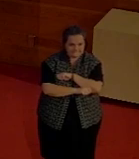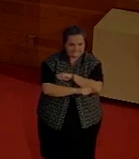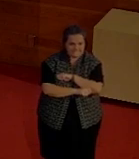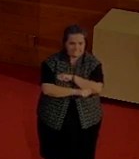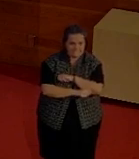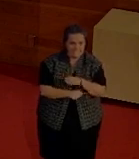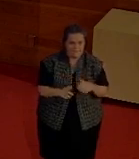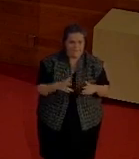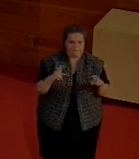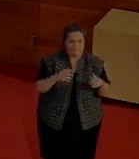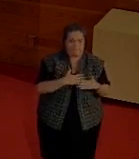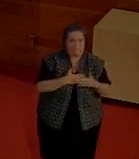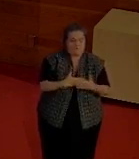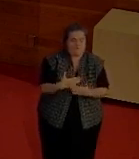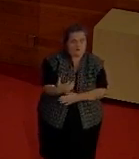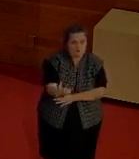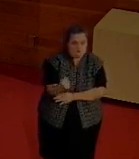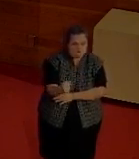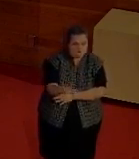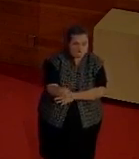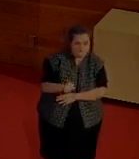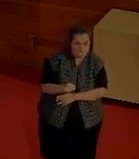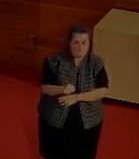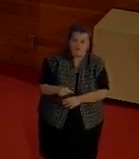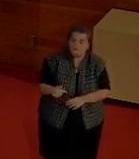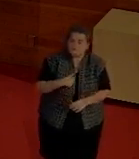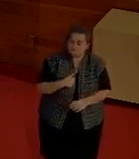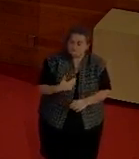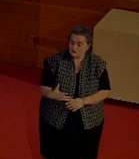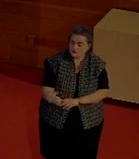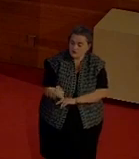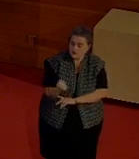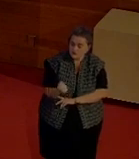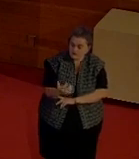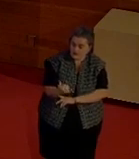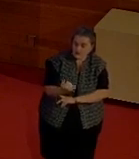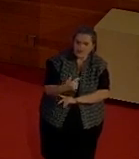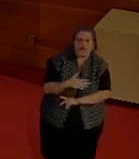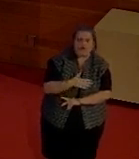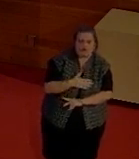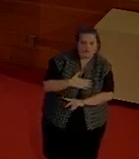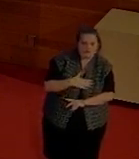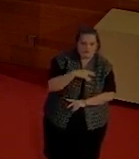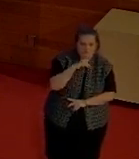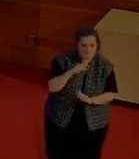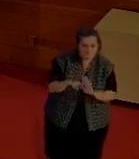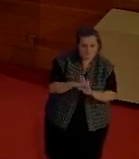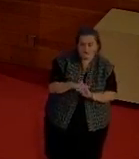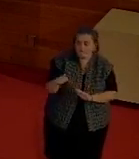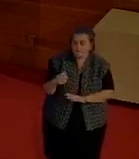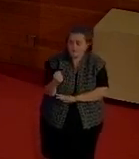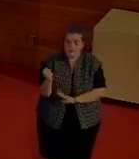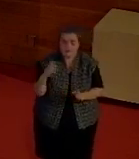poder si yo tengo el poder mi principal preocupación es conservar el poder y si tú no lo tienes tu principal preocupación es conseguirlo